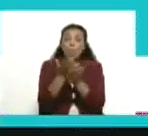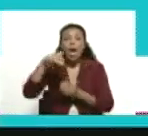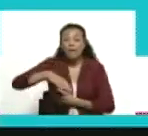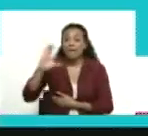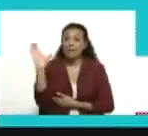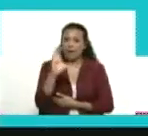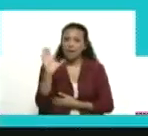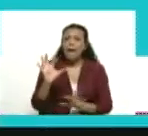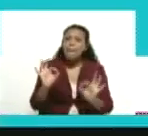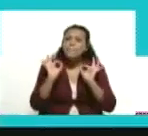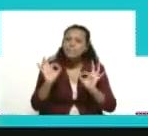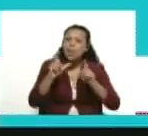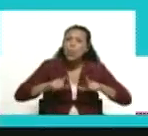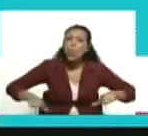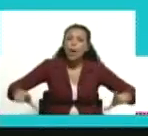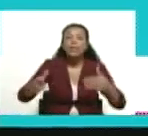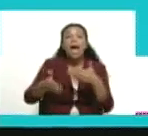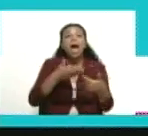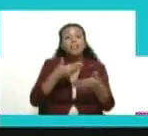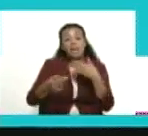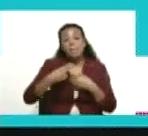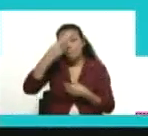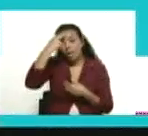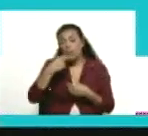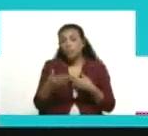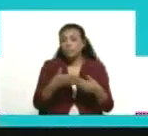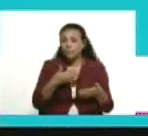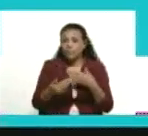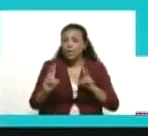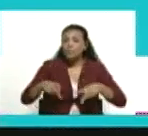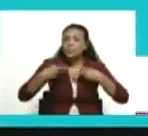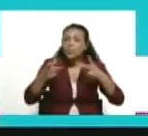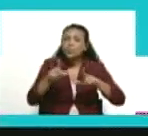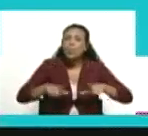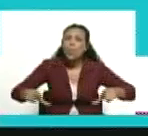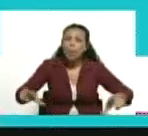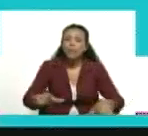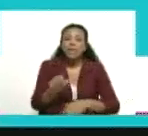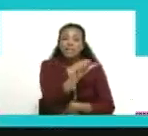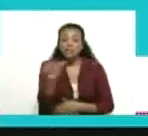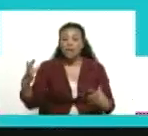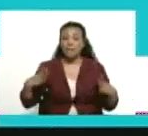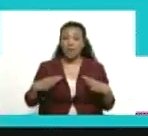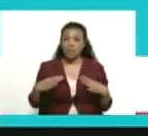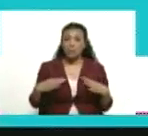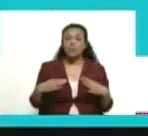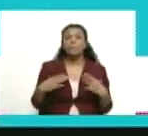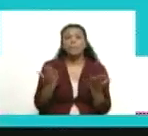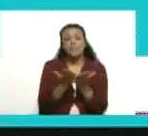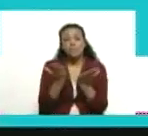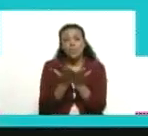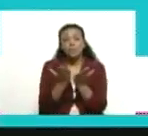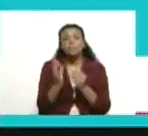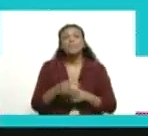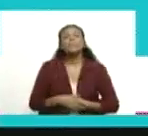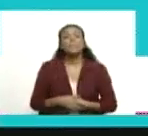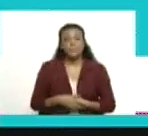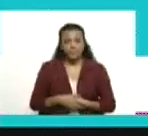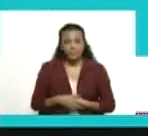Caracas, específicamente en Antímano. Esta renovación se llevó a cabo durante las vacaciones de los niños y niñas de la